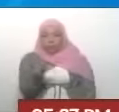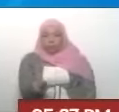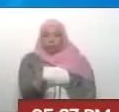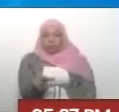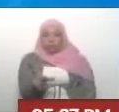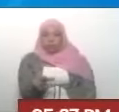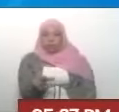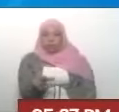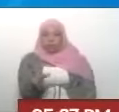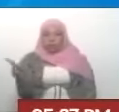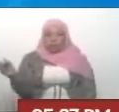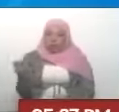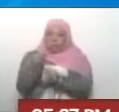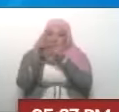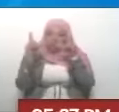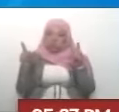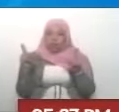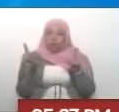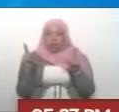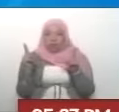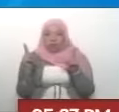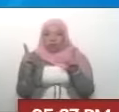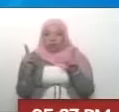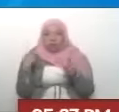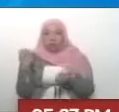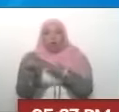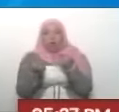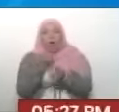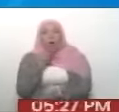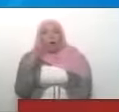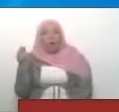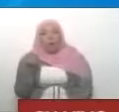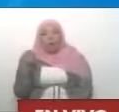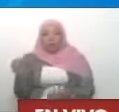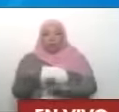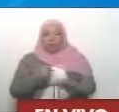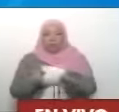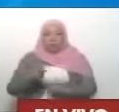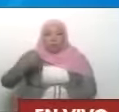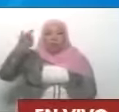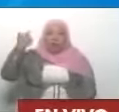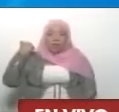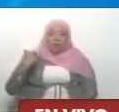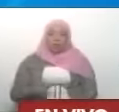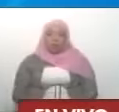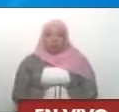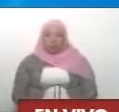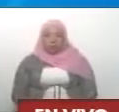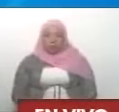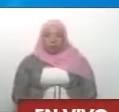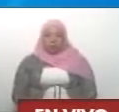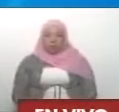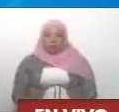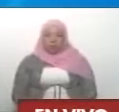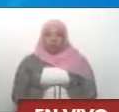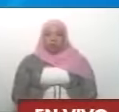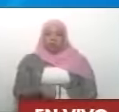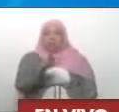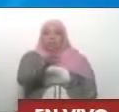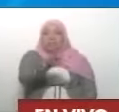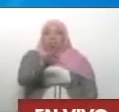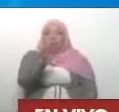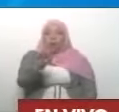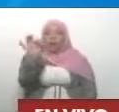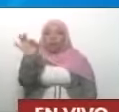Por eso tan impresionante cómo esa juventud se movilizó ayer, chicos. El